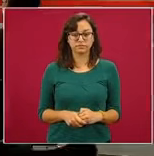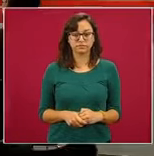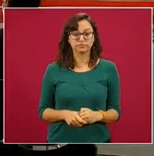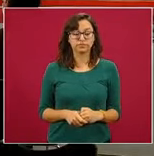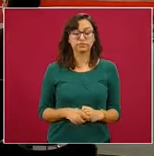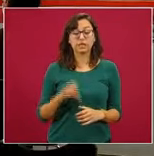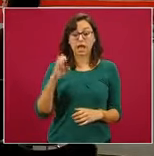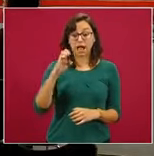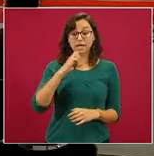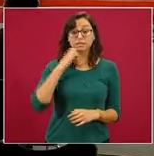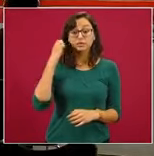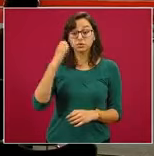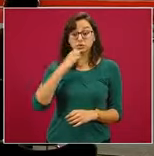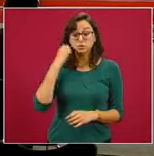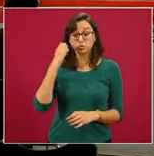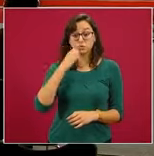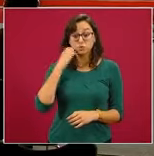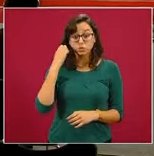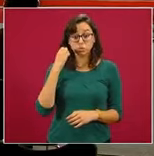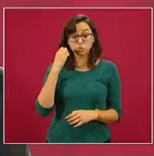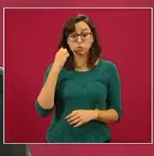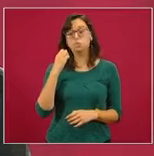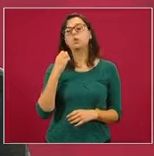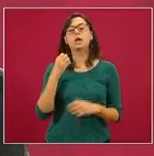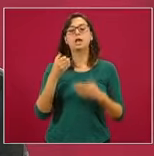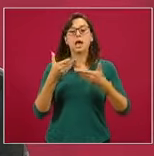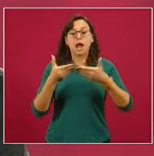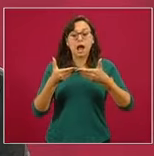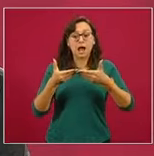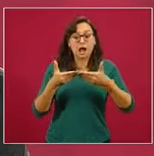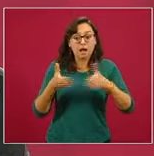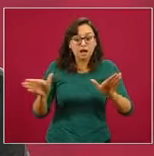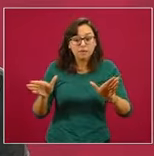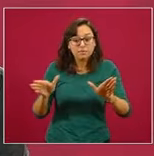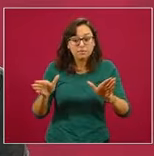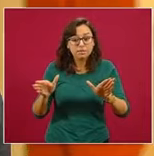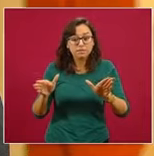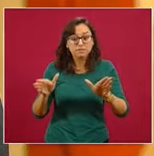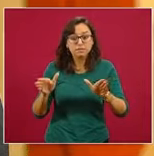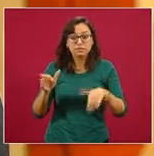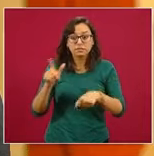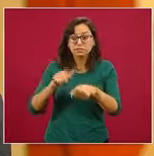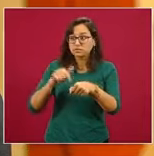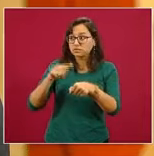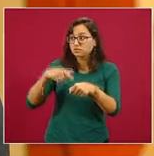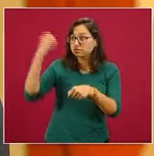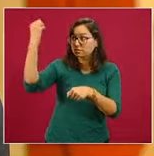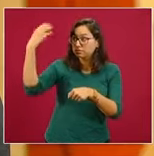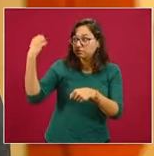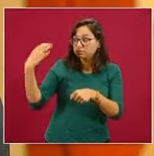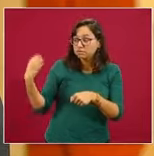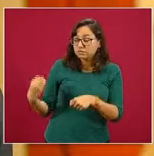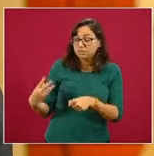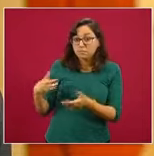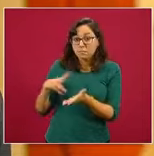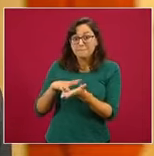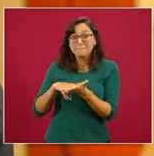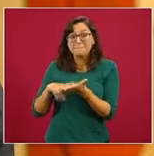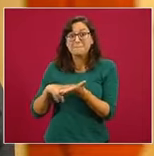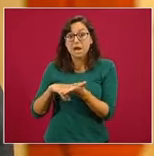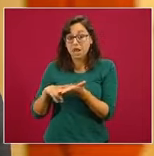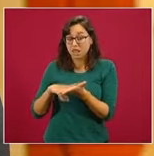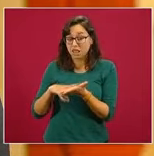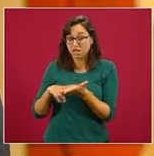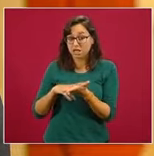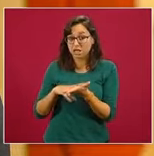recinto escolar se recomienda que abra cuando los semáforos no estén en verde. Esto lo hemos